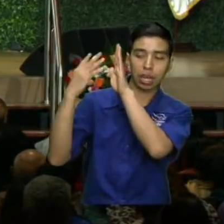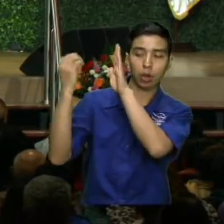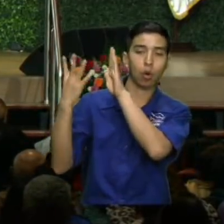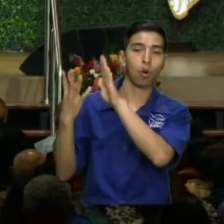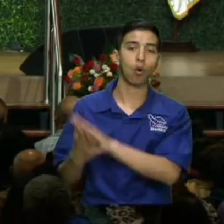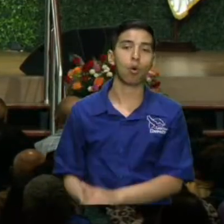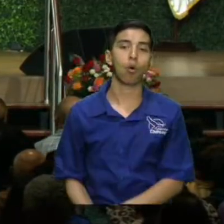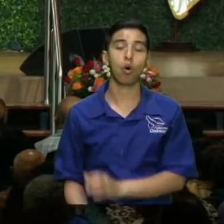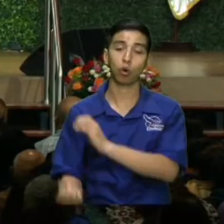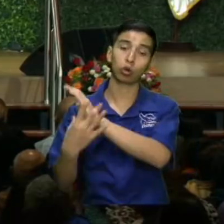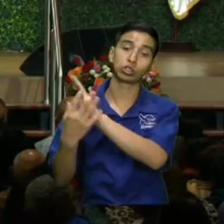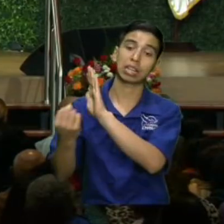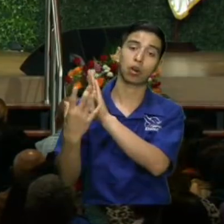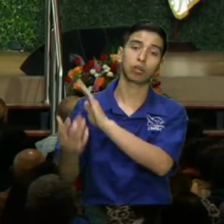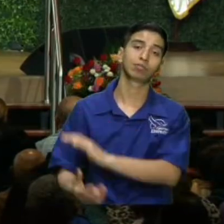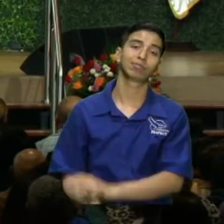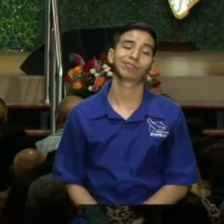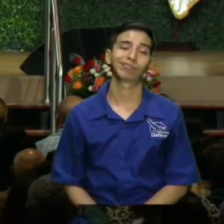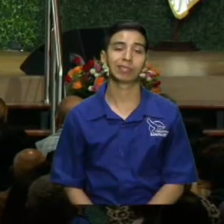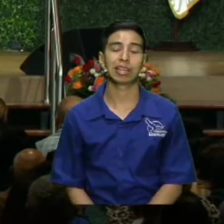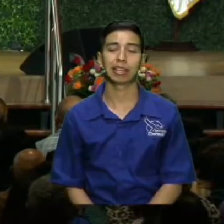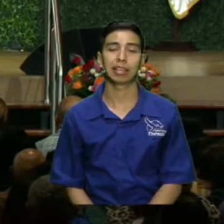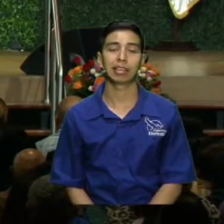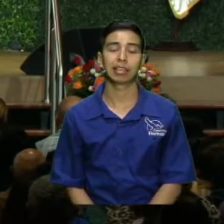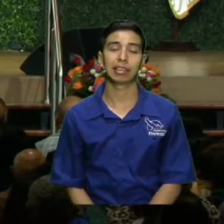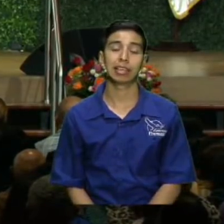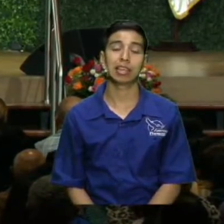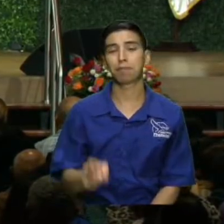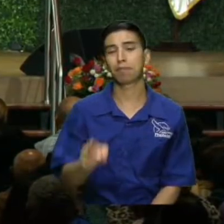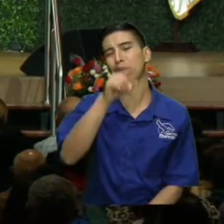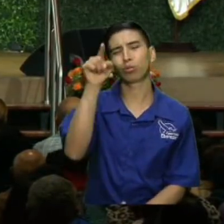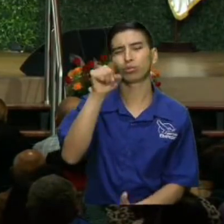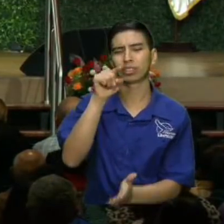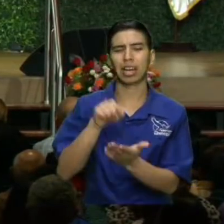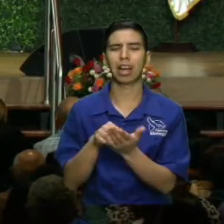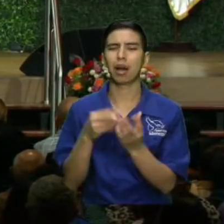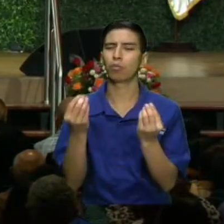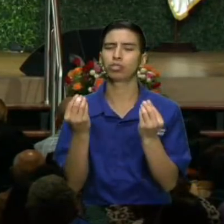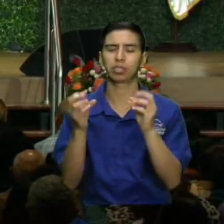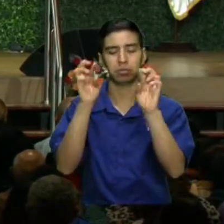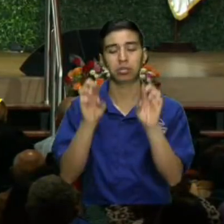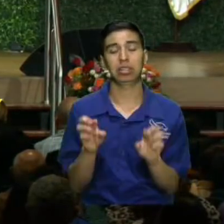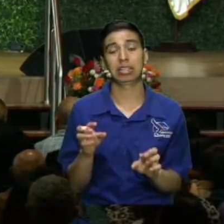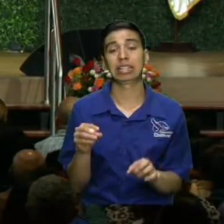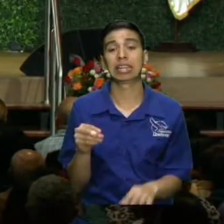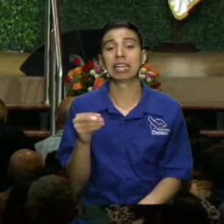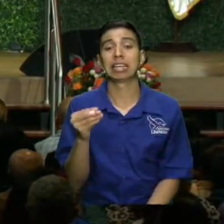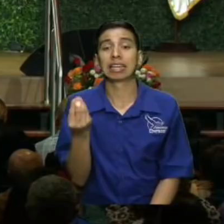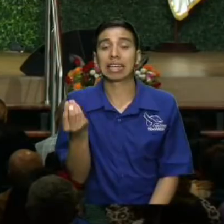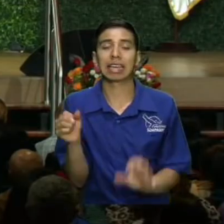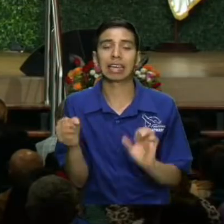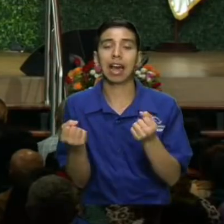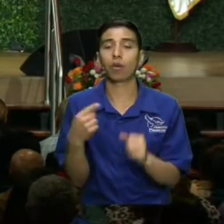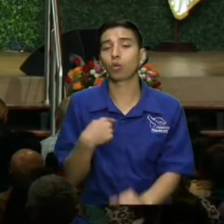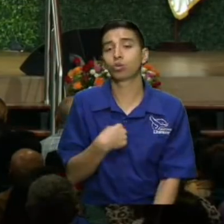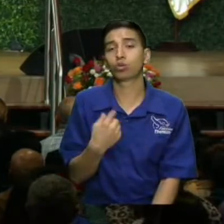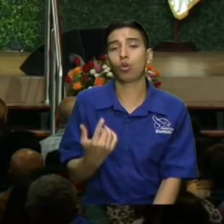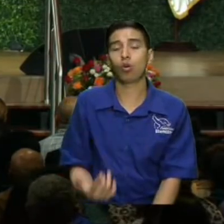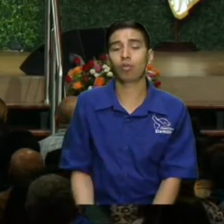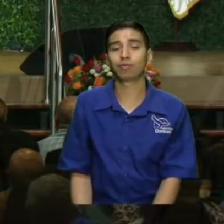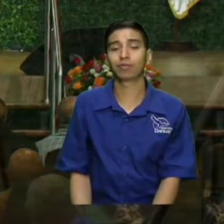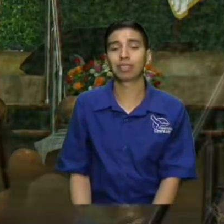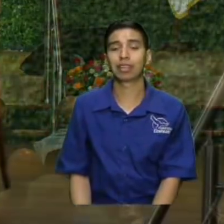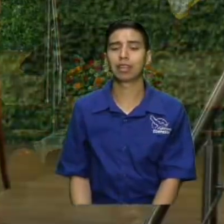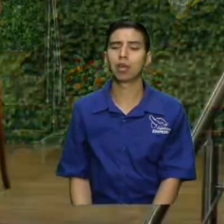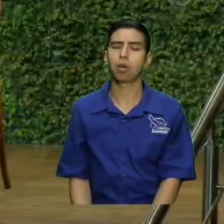Hermano, ¿usted qué piensa? ¿Qué opina? ¿Y uno qué puede hacer, hermano? Claro que uno le puede dar los parámetros bíblicos